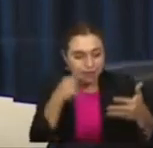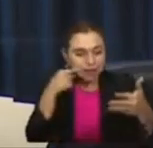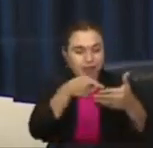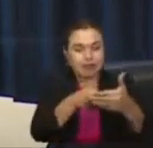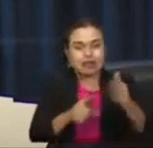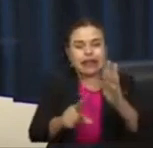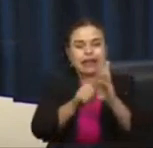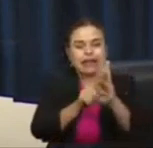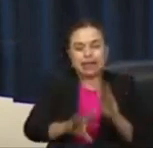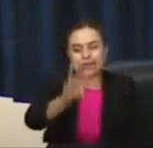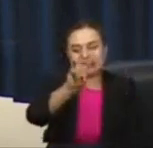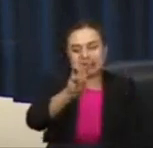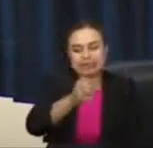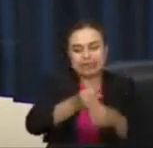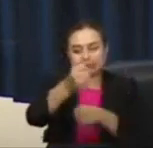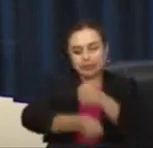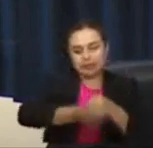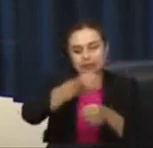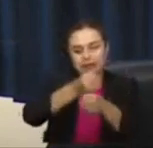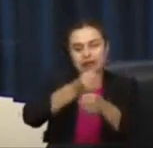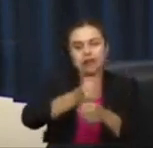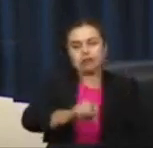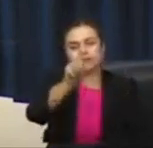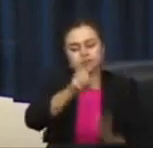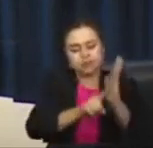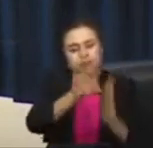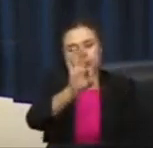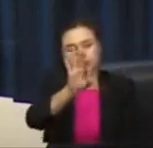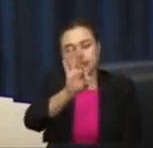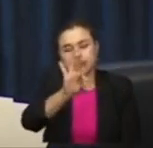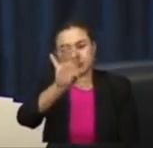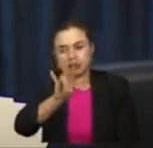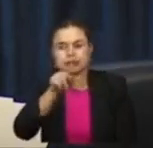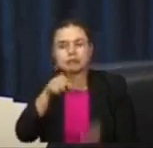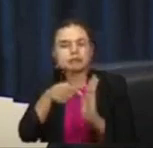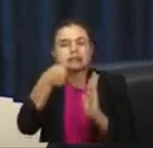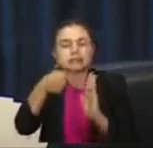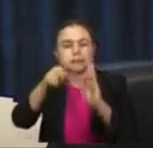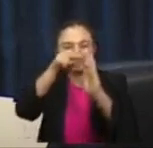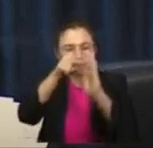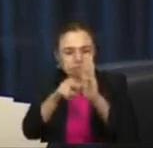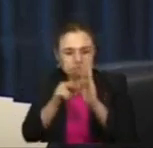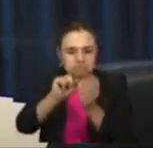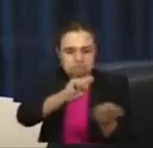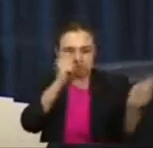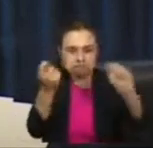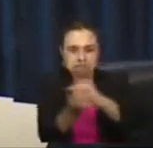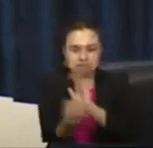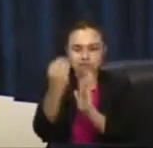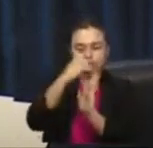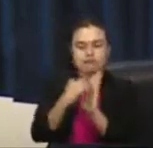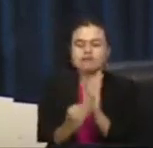6 de 1997 que dicta el marco regulatorio e institucional para la prestación